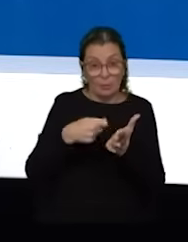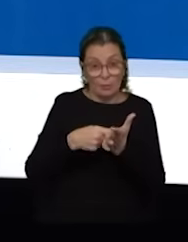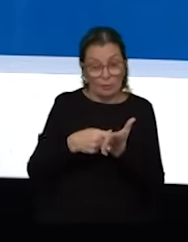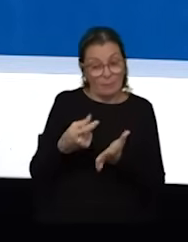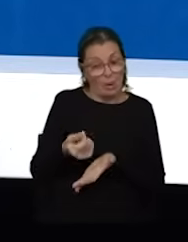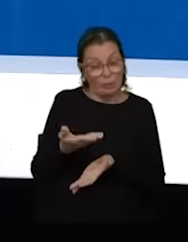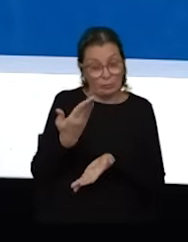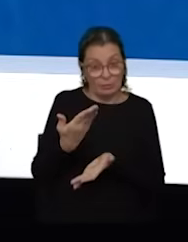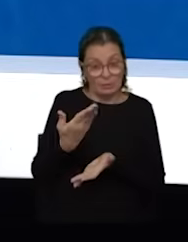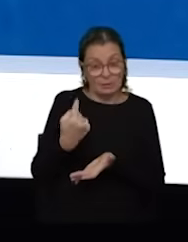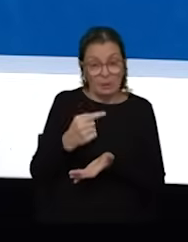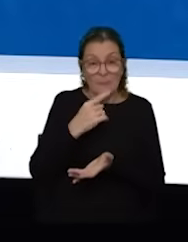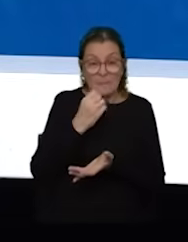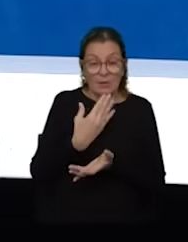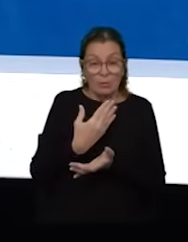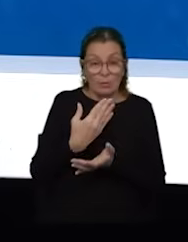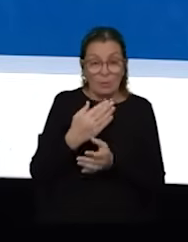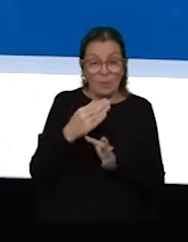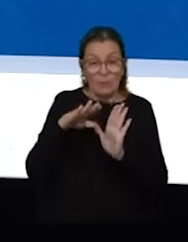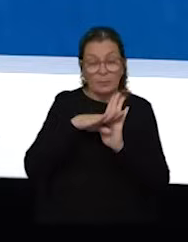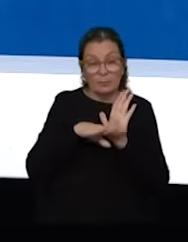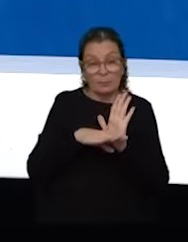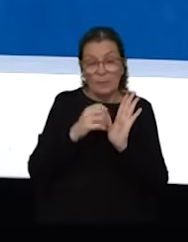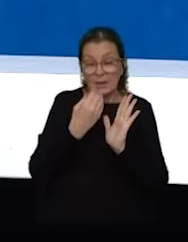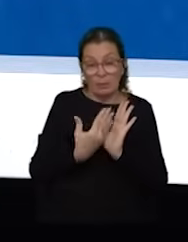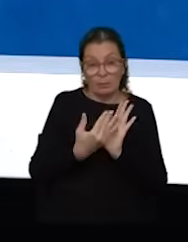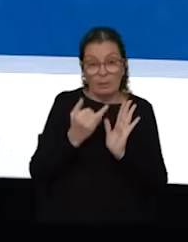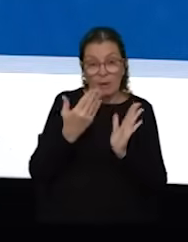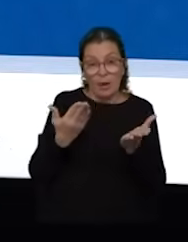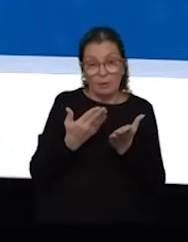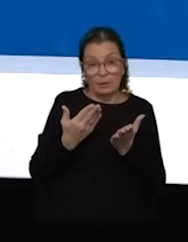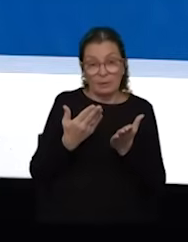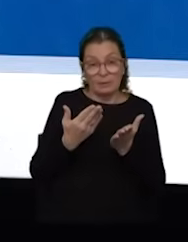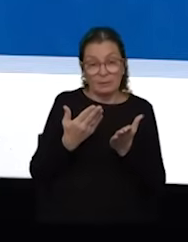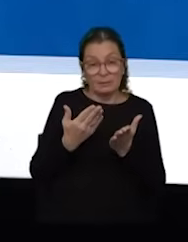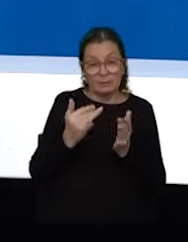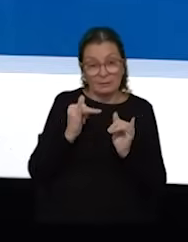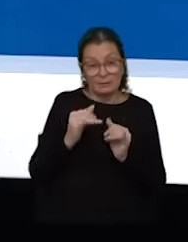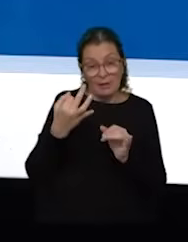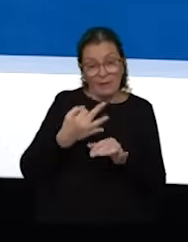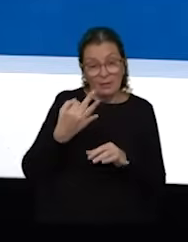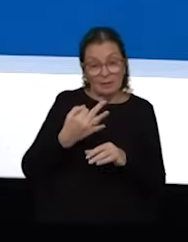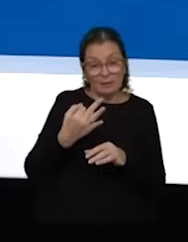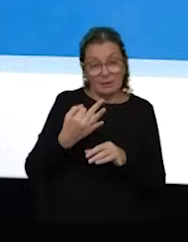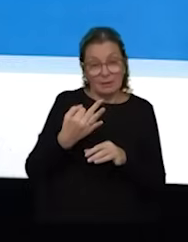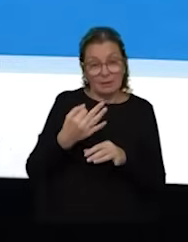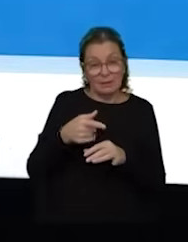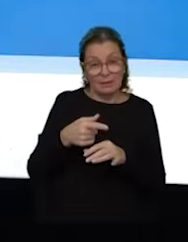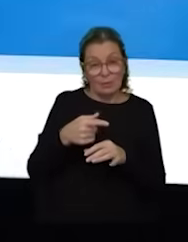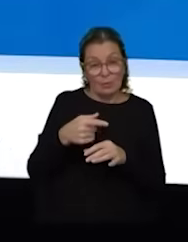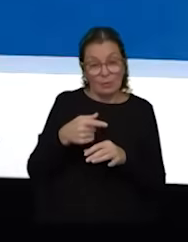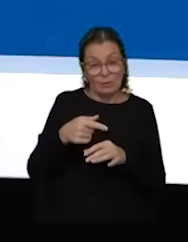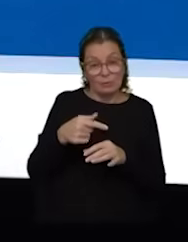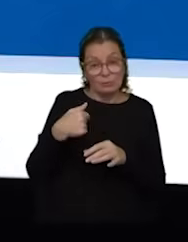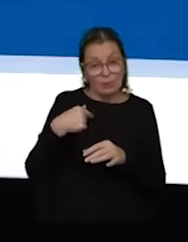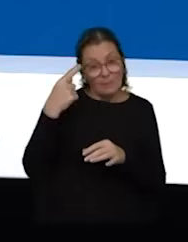y yo creo que lo mejor que podemos hacer es regular en este sentido ahora eh Sí es cierto que debería intervenir